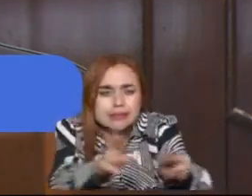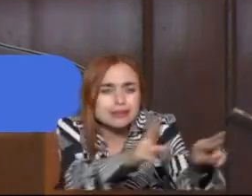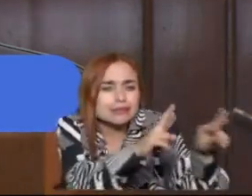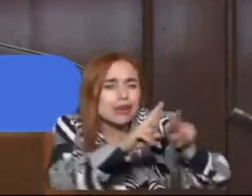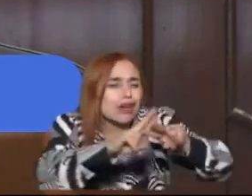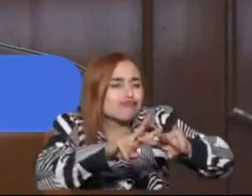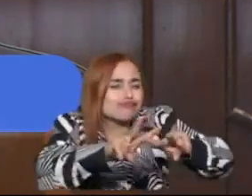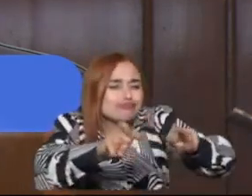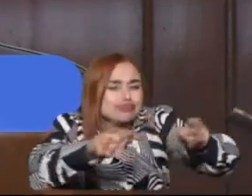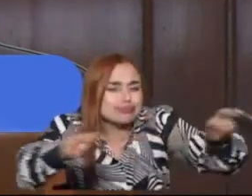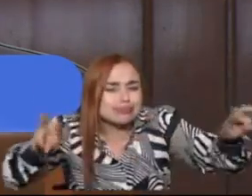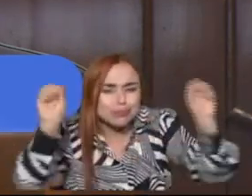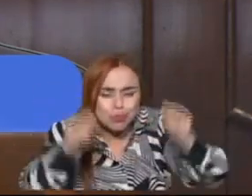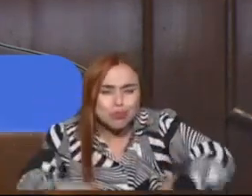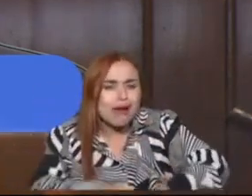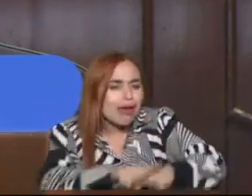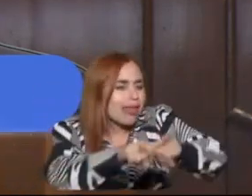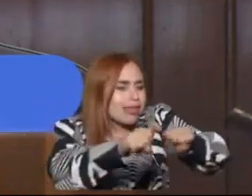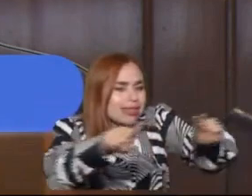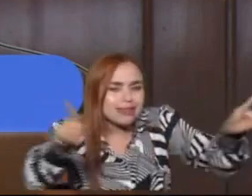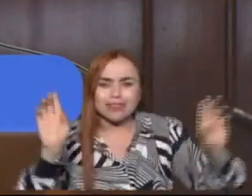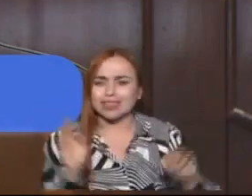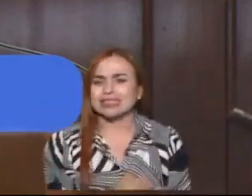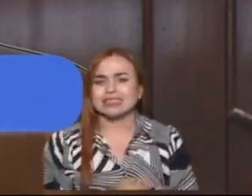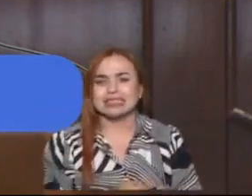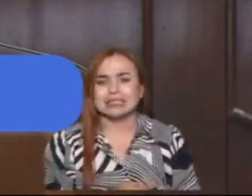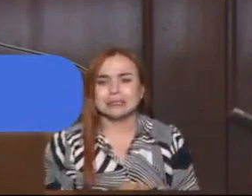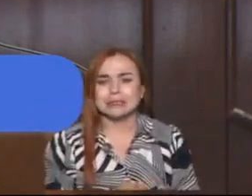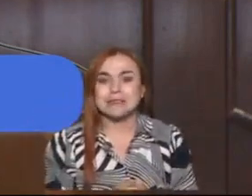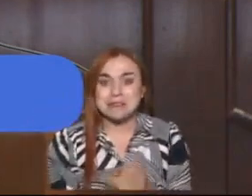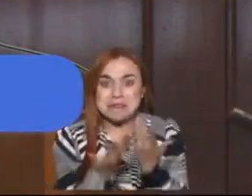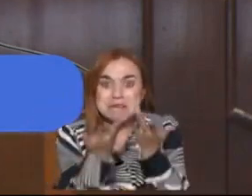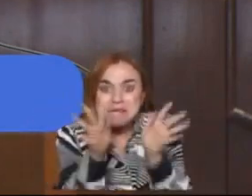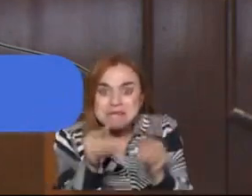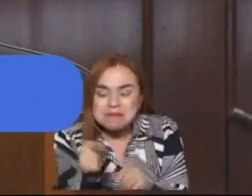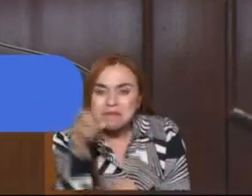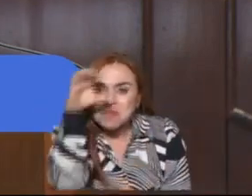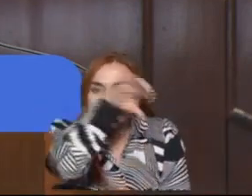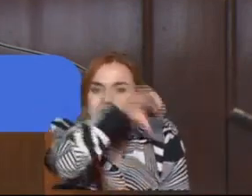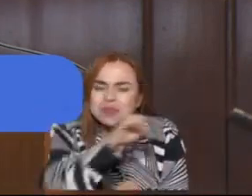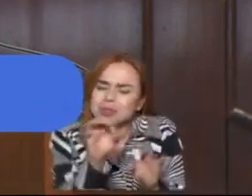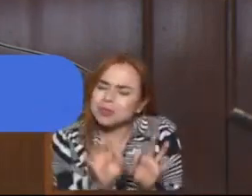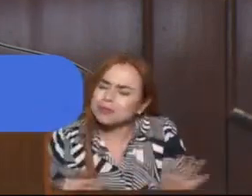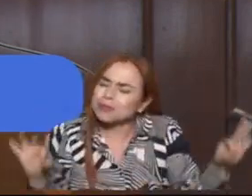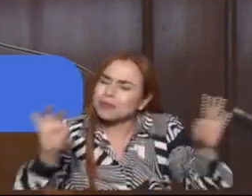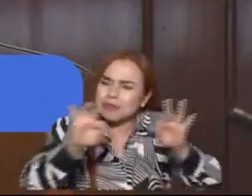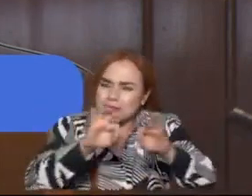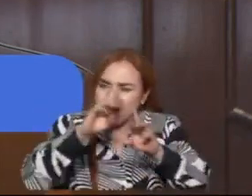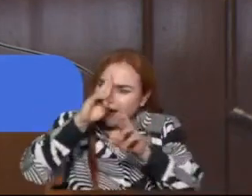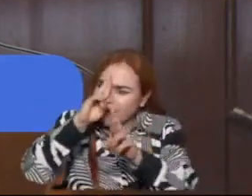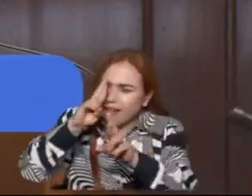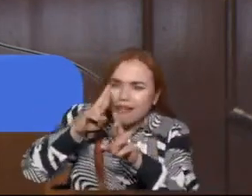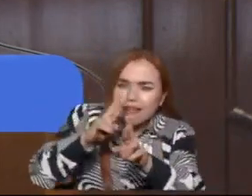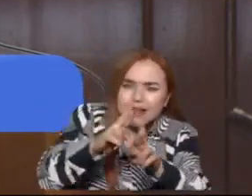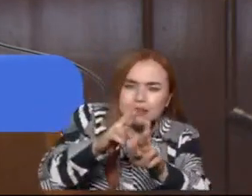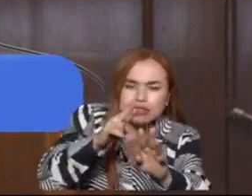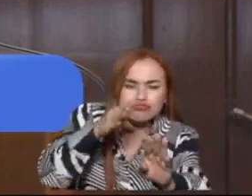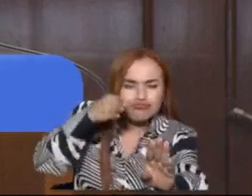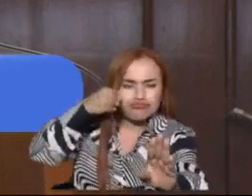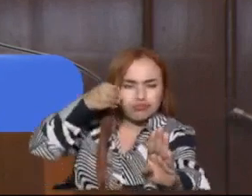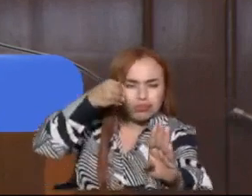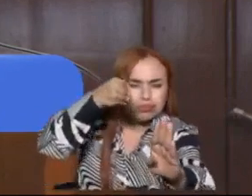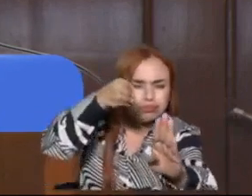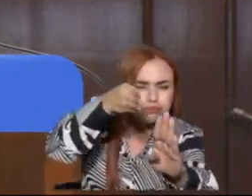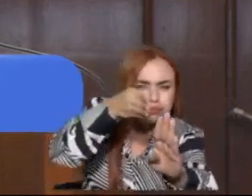Esta es la ruta, este es el camino del cual los panameños nunca